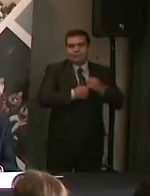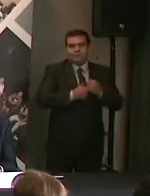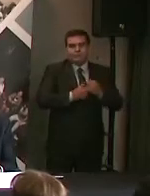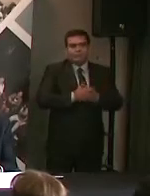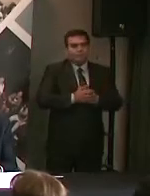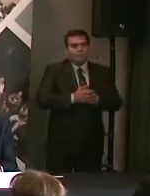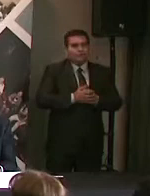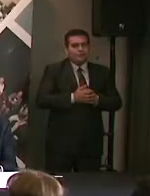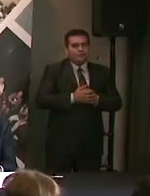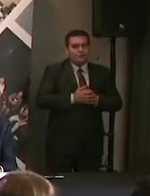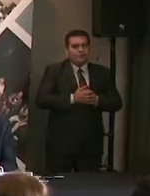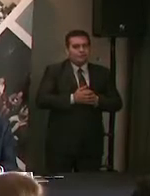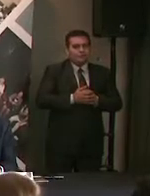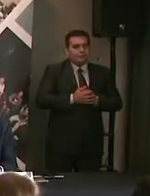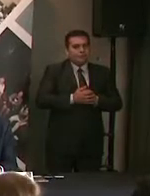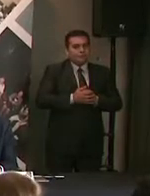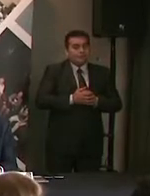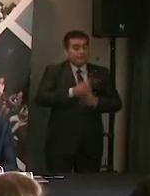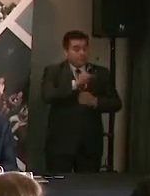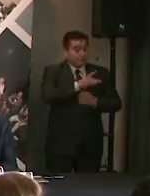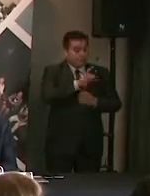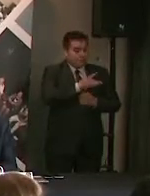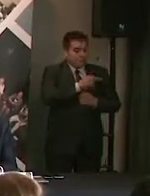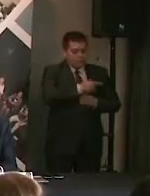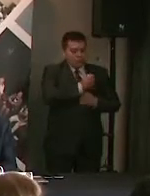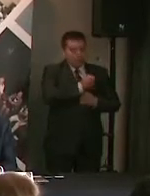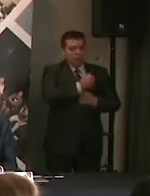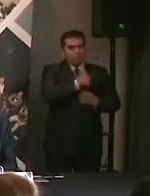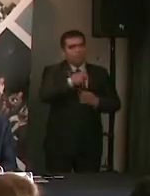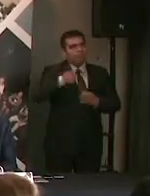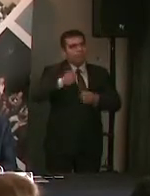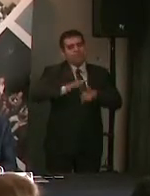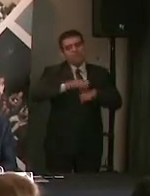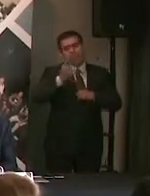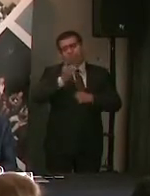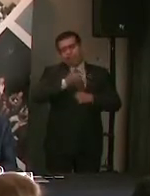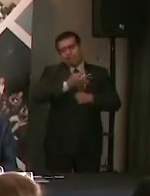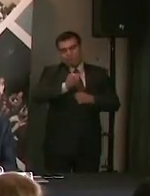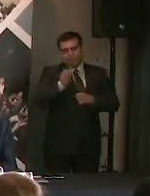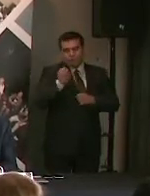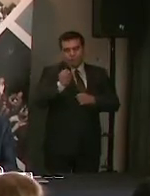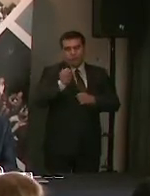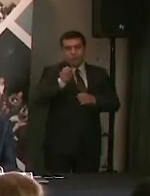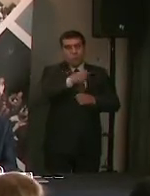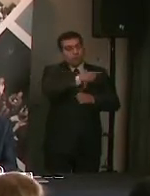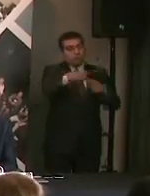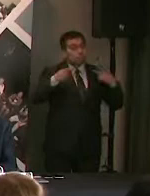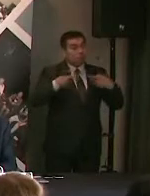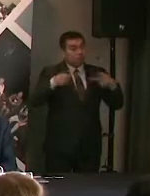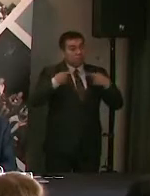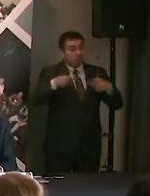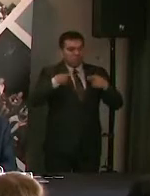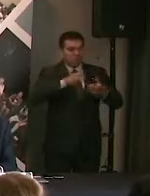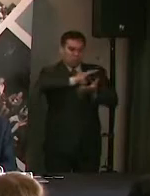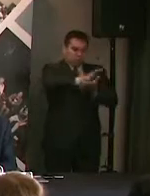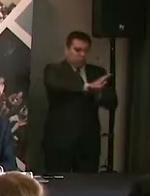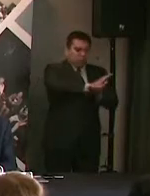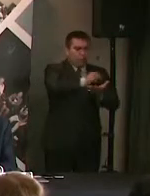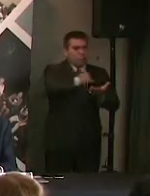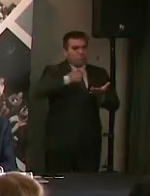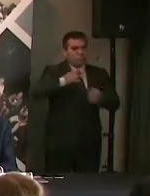Somos más fuertes que el miedo, más fuertes que los opresores de la libertad. Hubo un